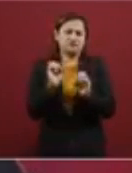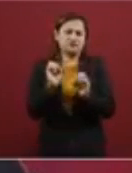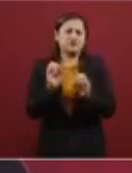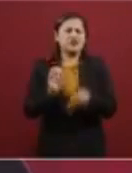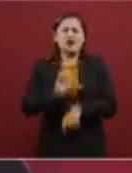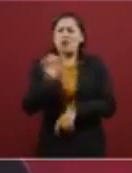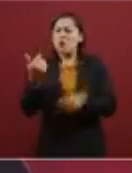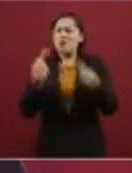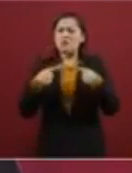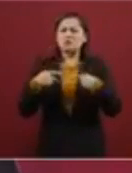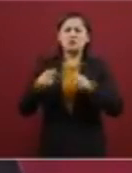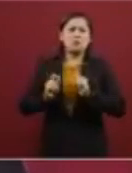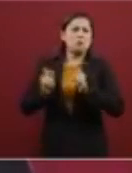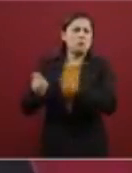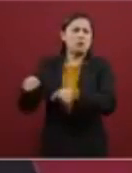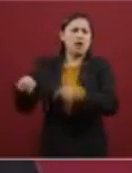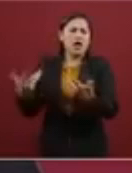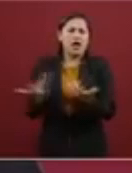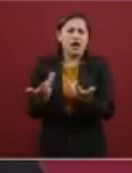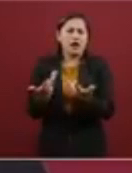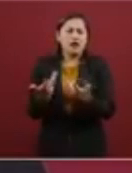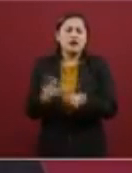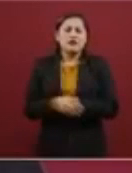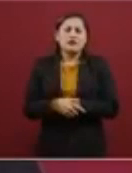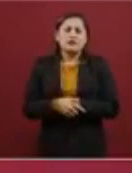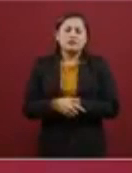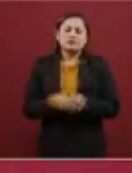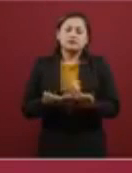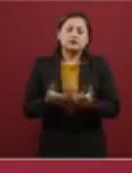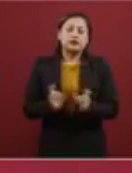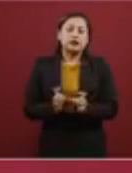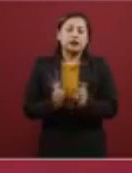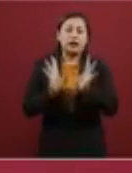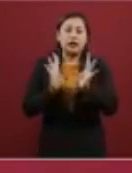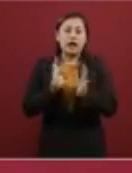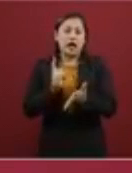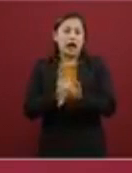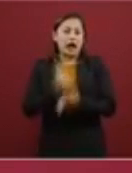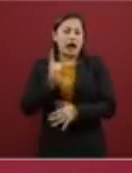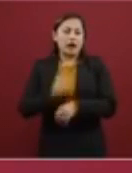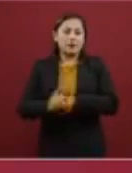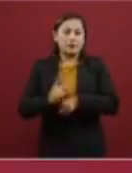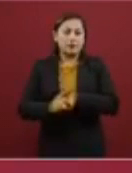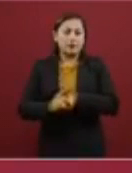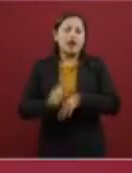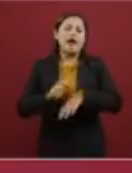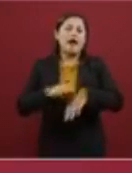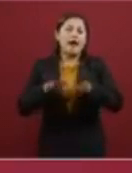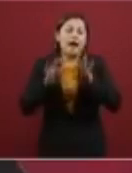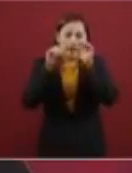delegaban solamente que se presentara un asunto grave y